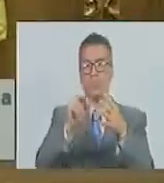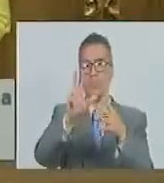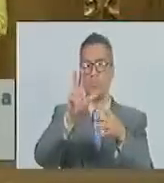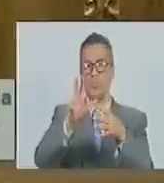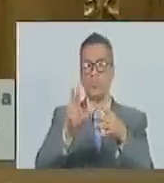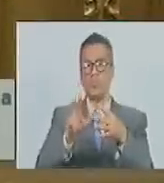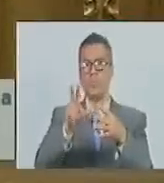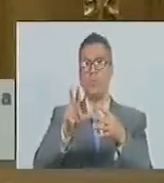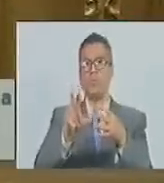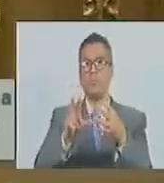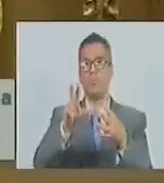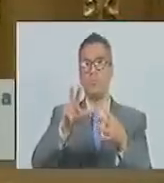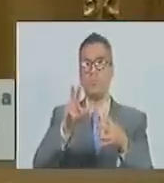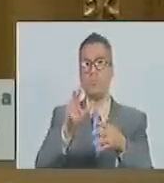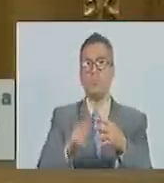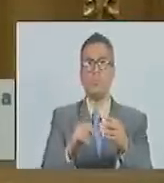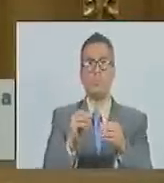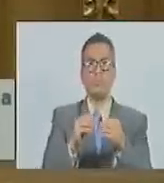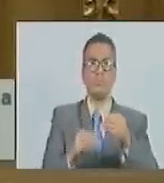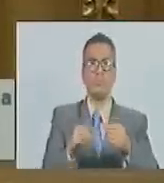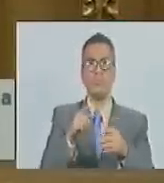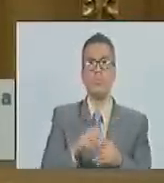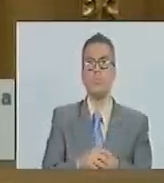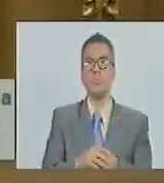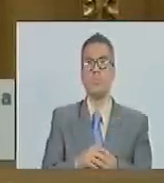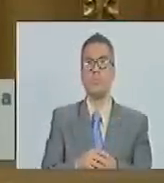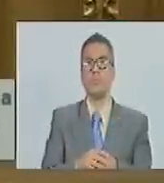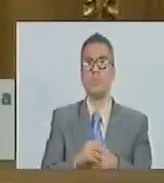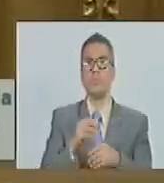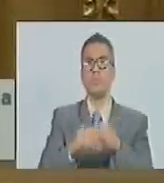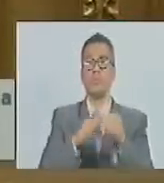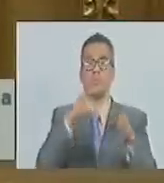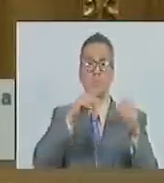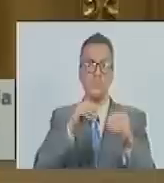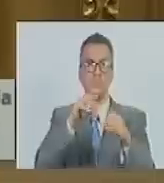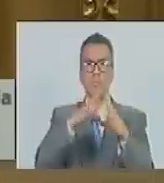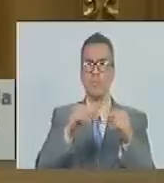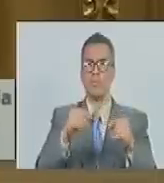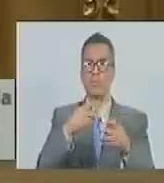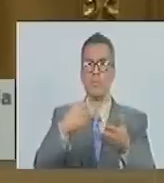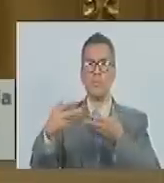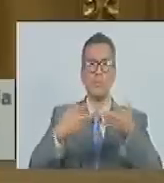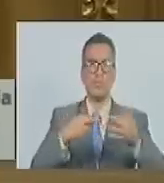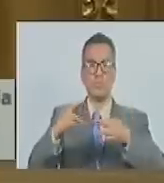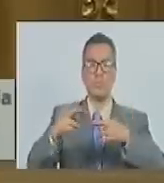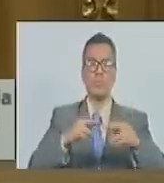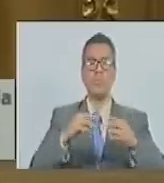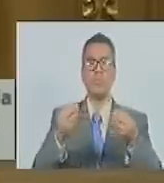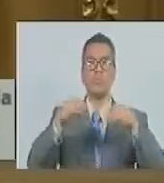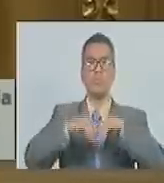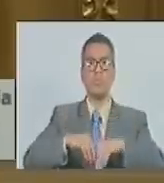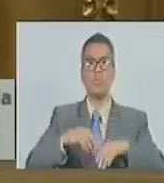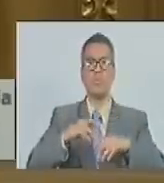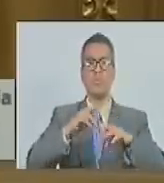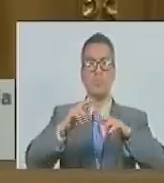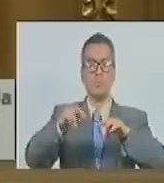lugar, no por la numeración en sí misma, sino que está violando todos los tratados en materia de derechos humanos y derecho internacional humanitario, porque